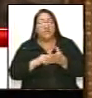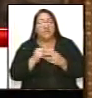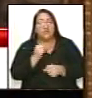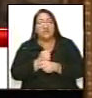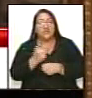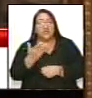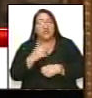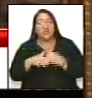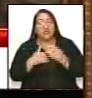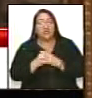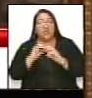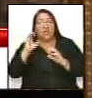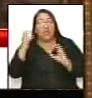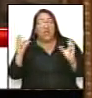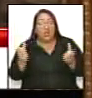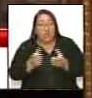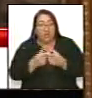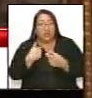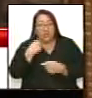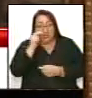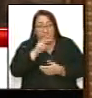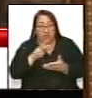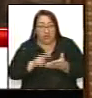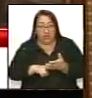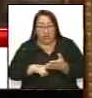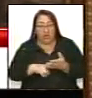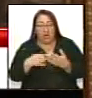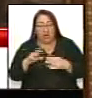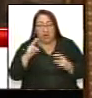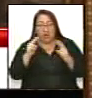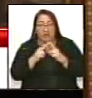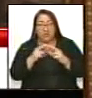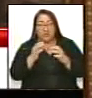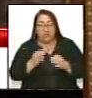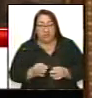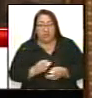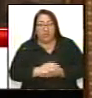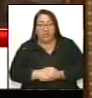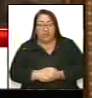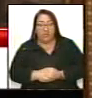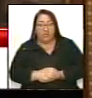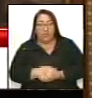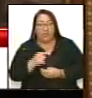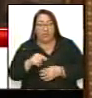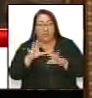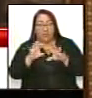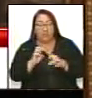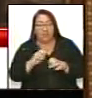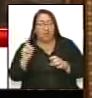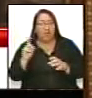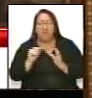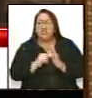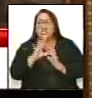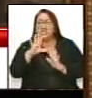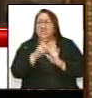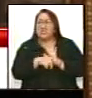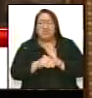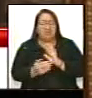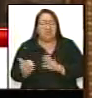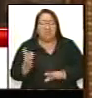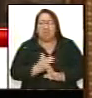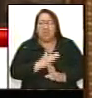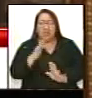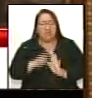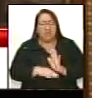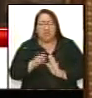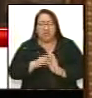través de las cámaras del Congreso, a quienes han podido observar, hemos conocido de manera directa que este examen no toma ni 5 minutos.